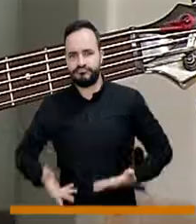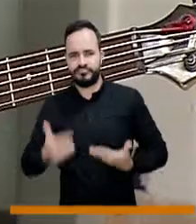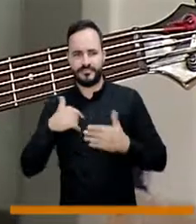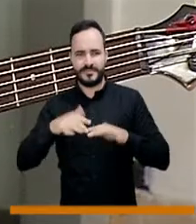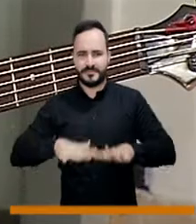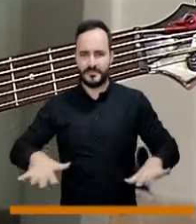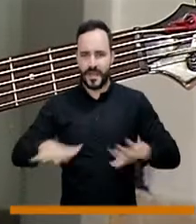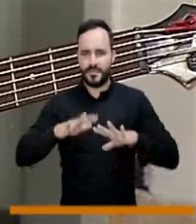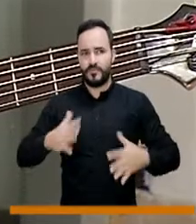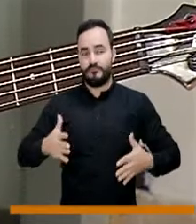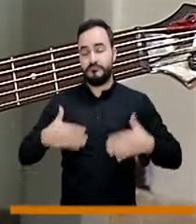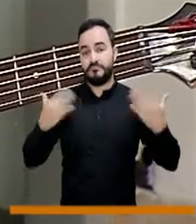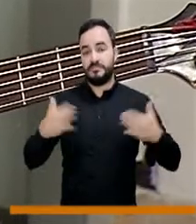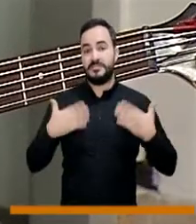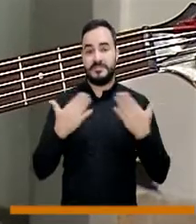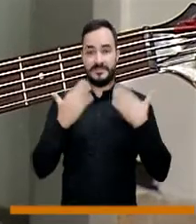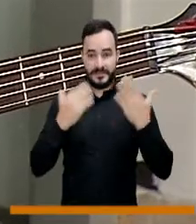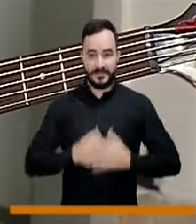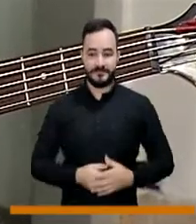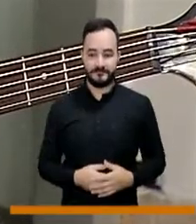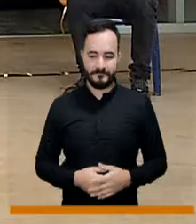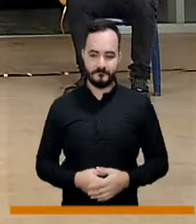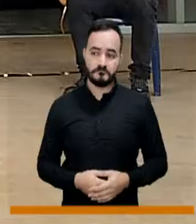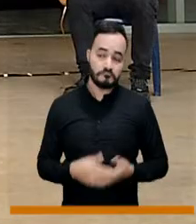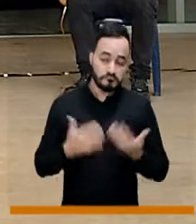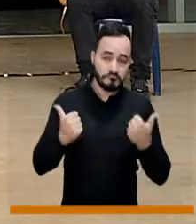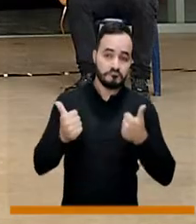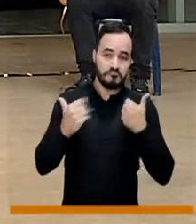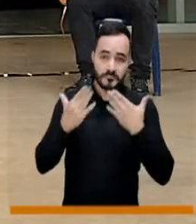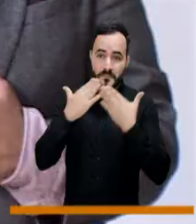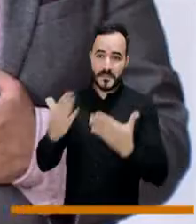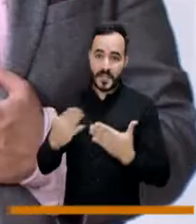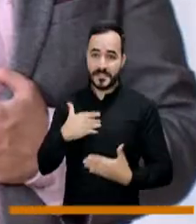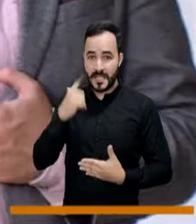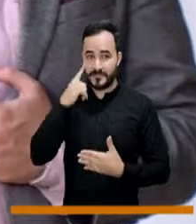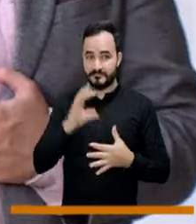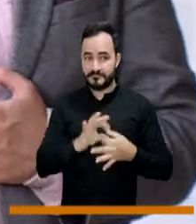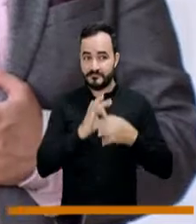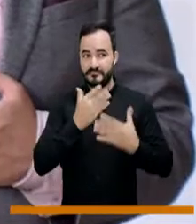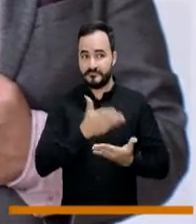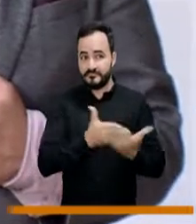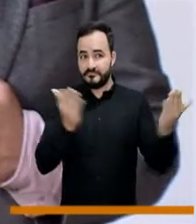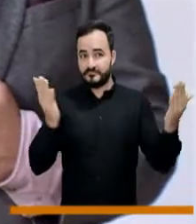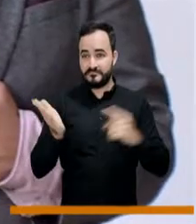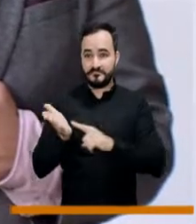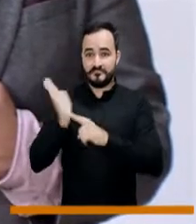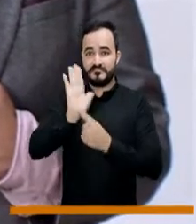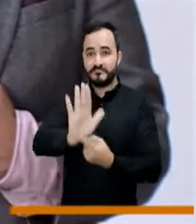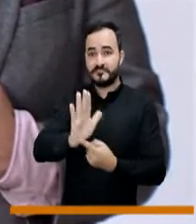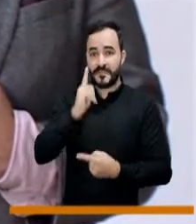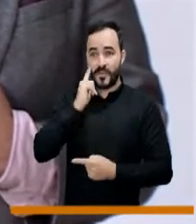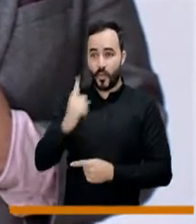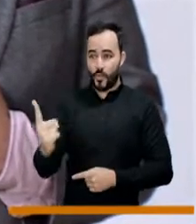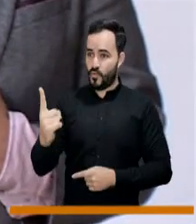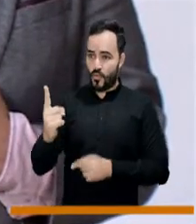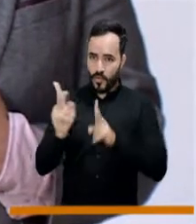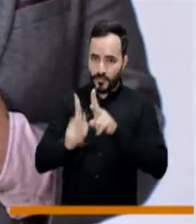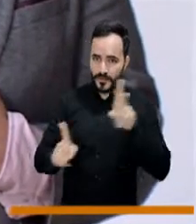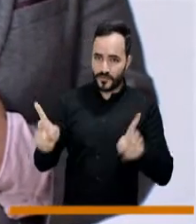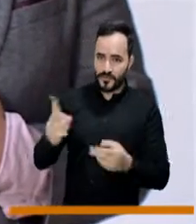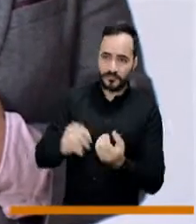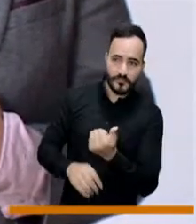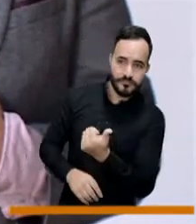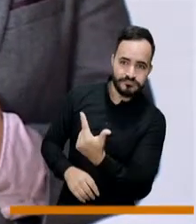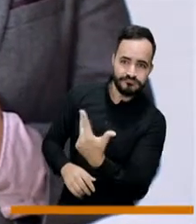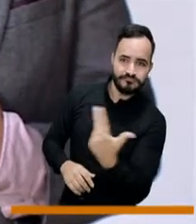con el bajo. Oiga, qué maravilla. Pues bueno, concejal, aquí tenemos una articulación de barrios,